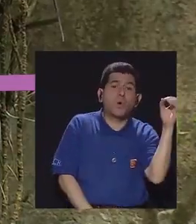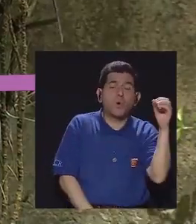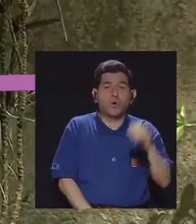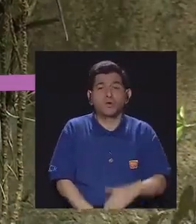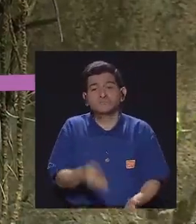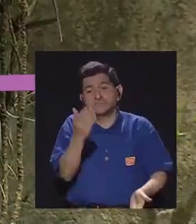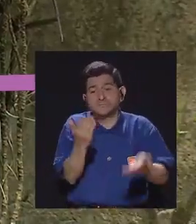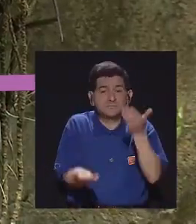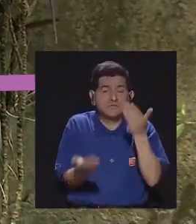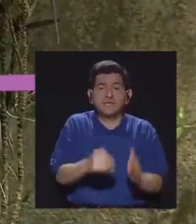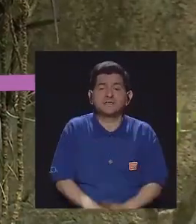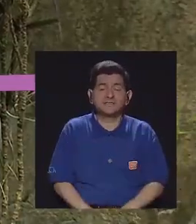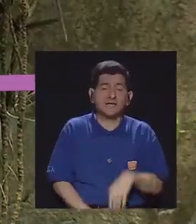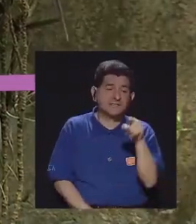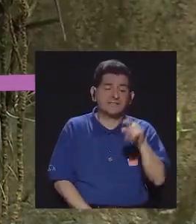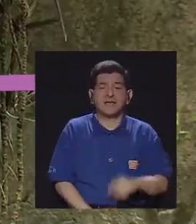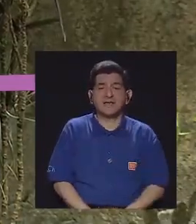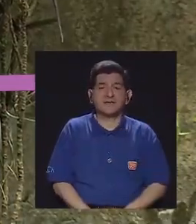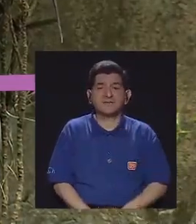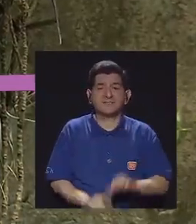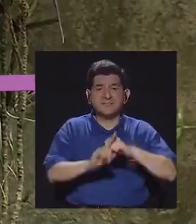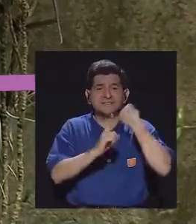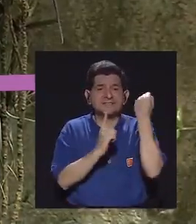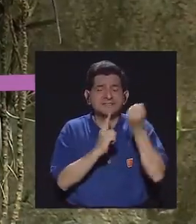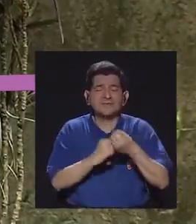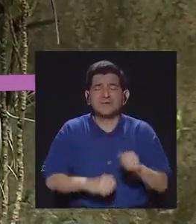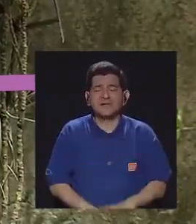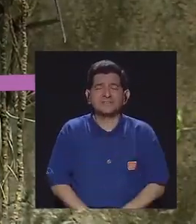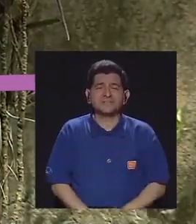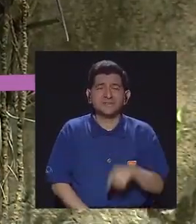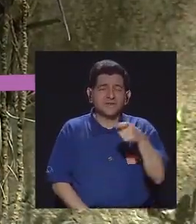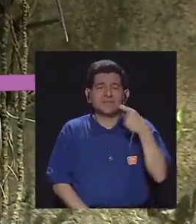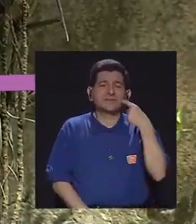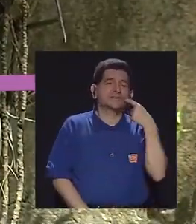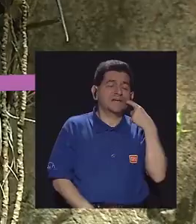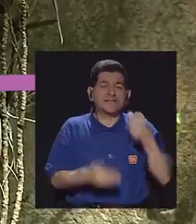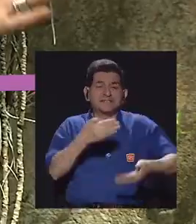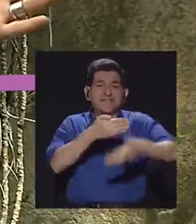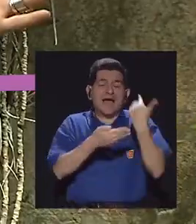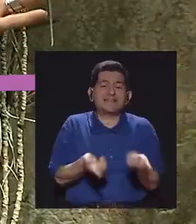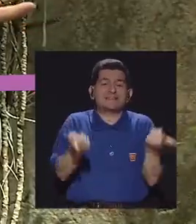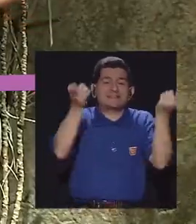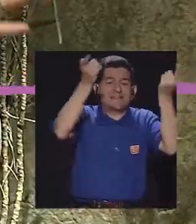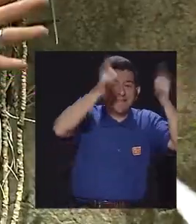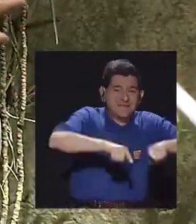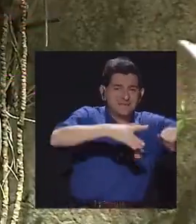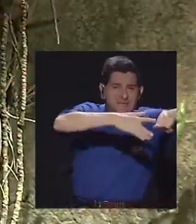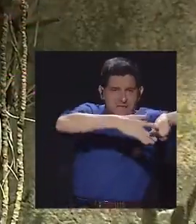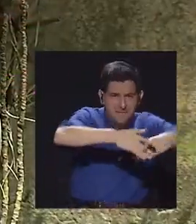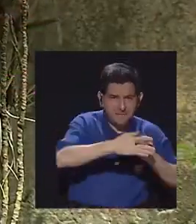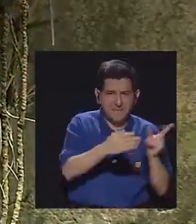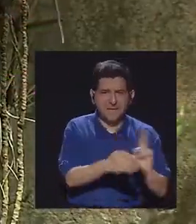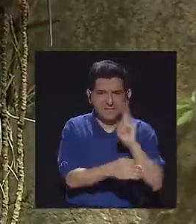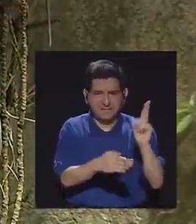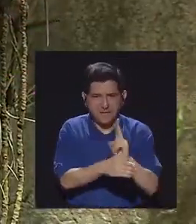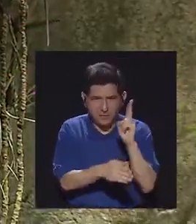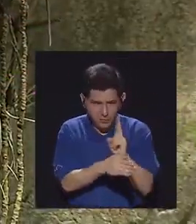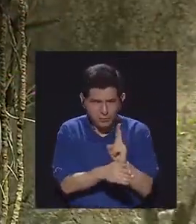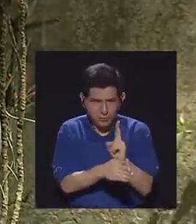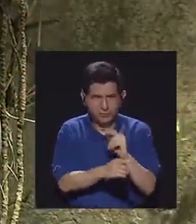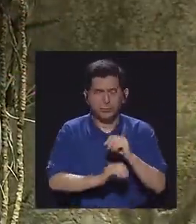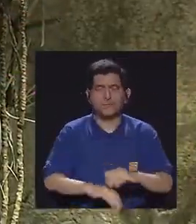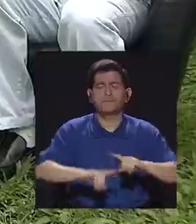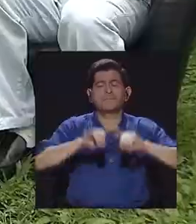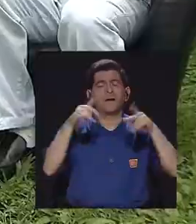que lleguen a la dependencia, ¿verdad? Entonces es como ese antes de que empiecen el consumo,